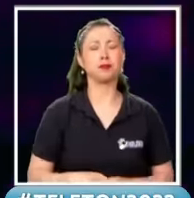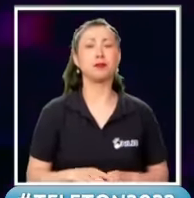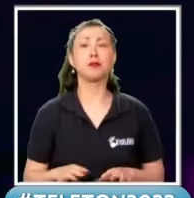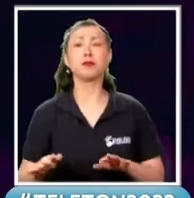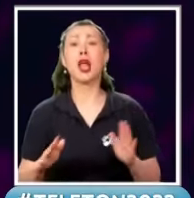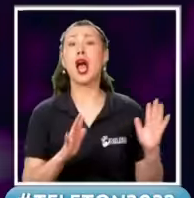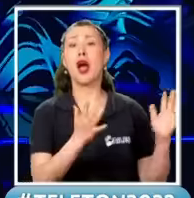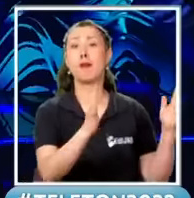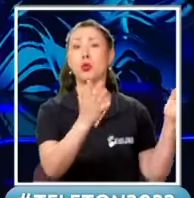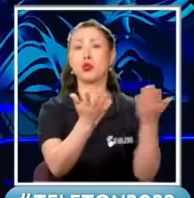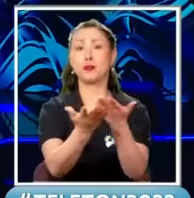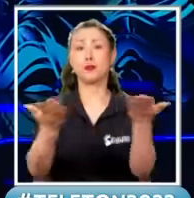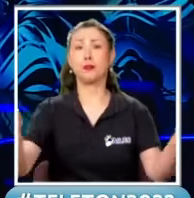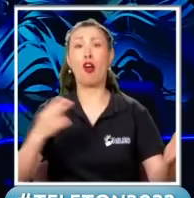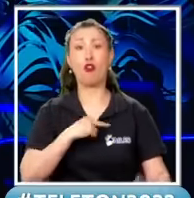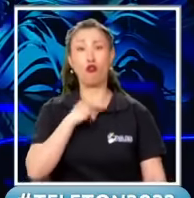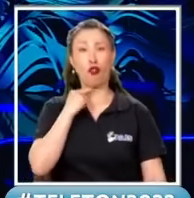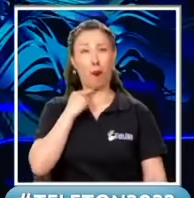Aplausos.